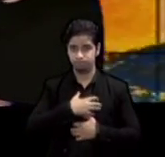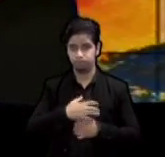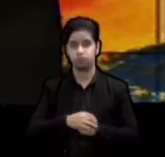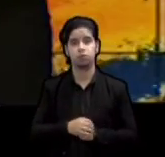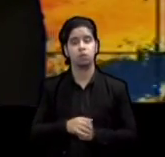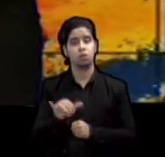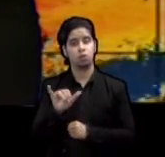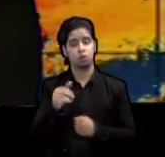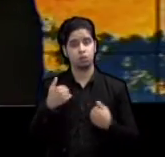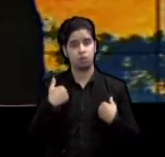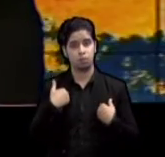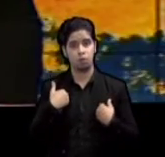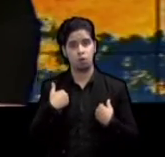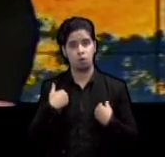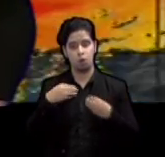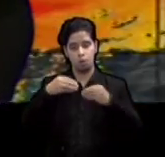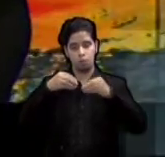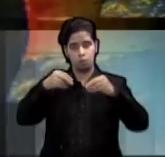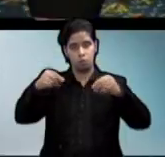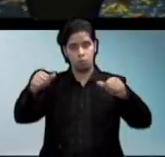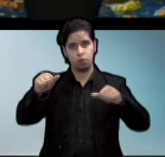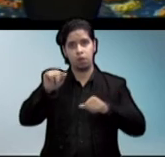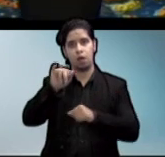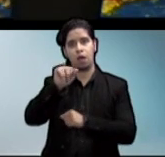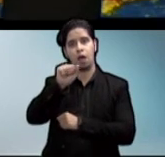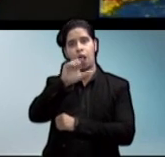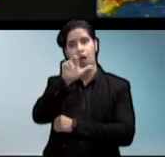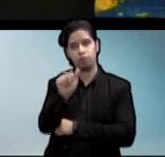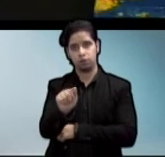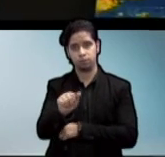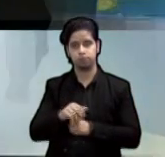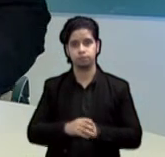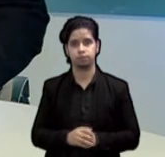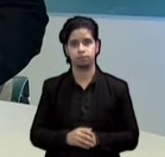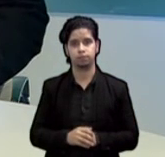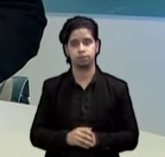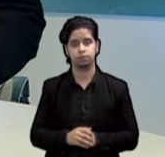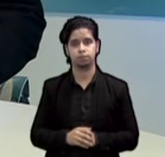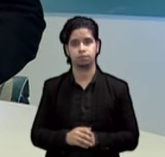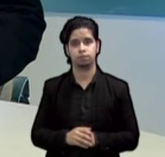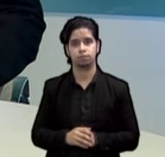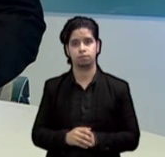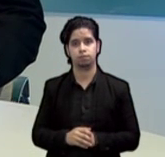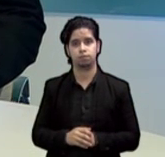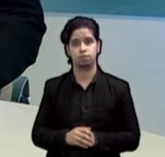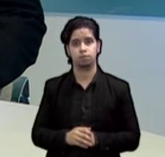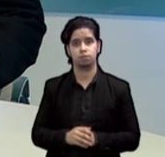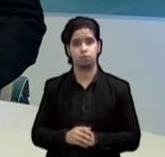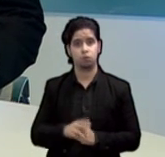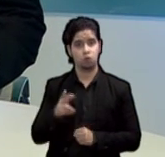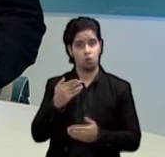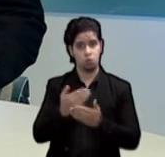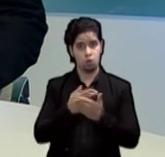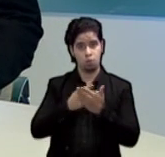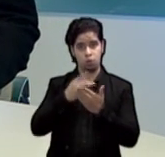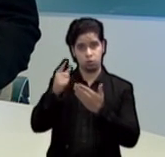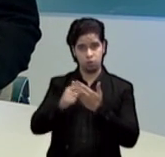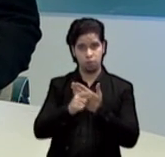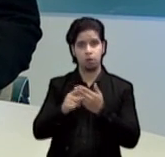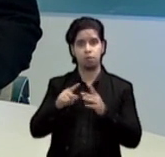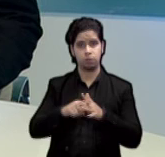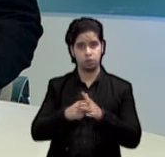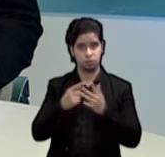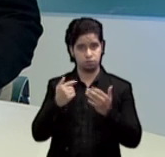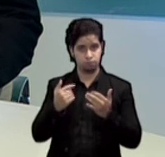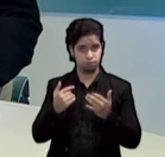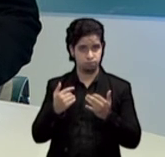de polvo de África acompañada de aire seco. Hasta aquí el tiempo, buenas tardes. Gracias compañera, y 2 nuevos programas se abren camino en Puerto Rico TV con el